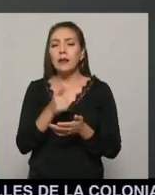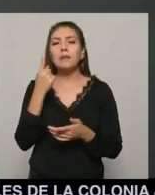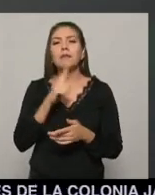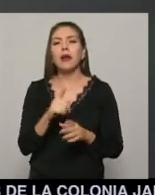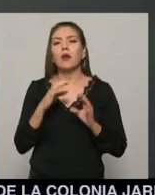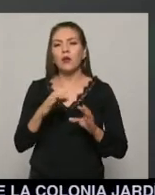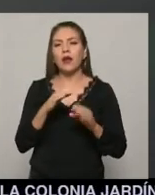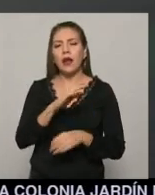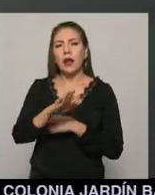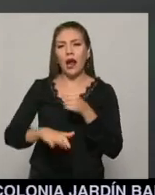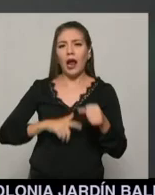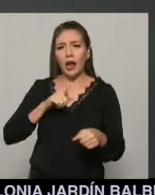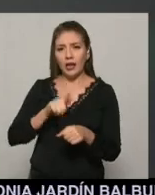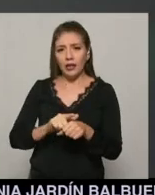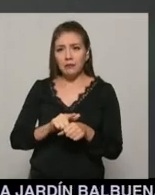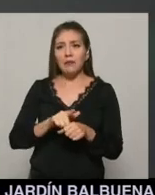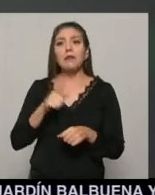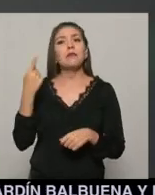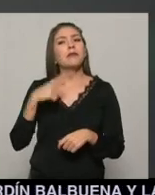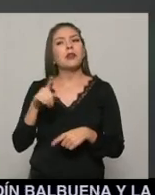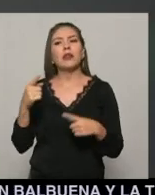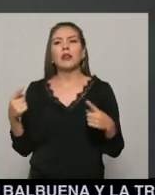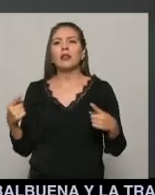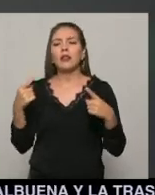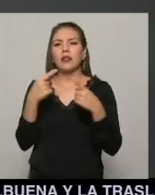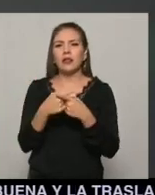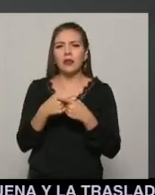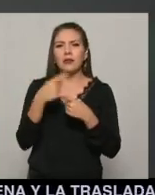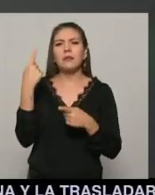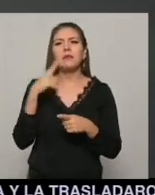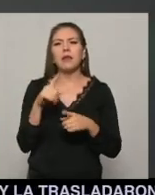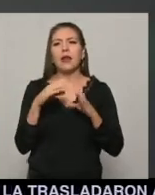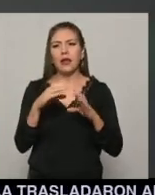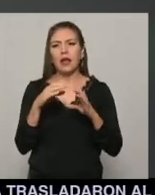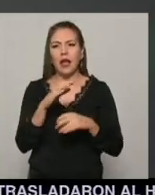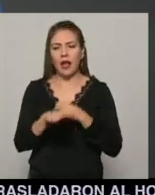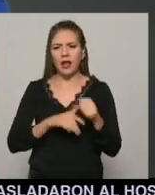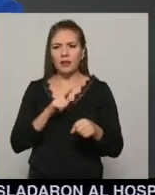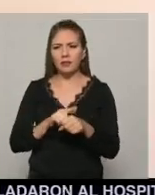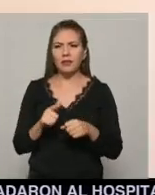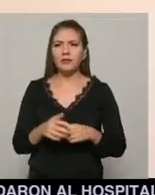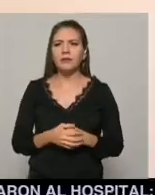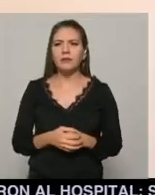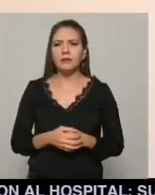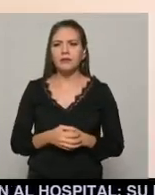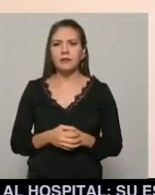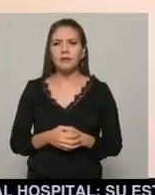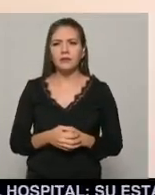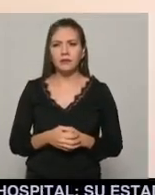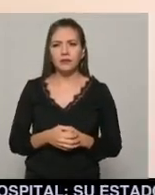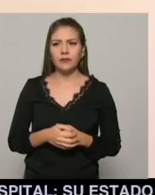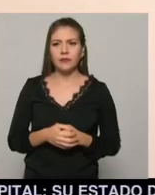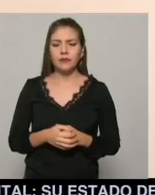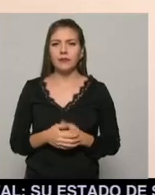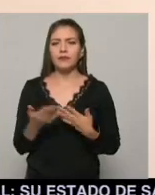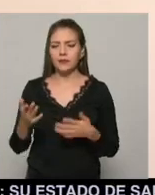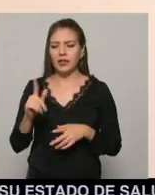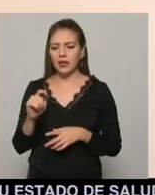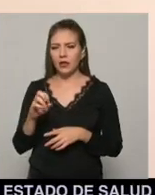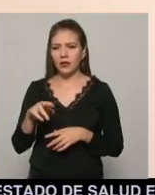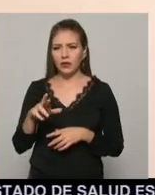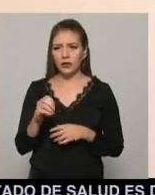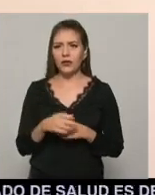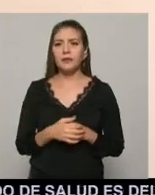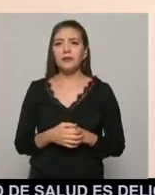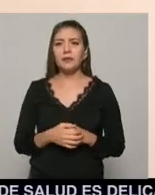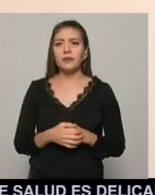parece contradictoria con los principios básicos del bienestar animal. Leonora, ¿por qué ocurre esto? Bueno, lo que nos parece más relevante desde el